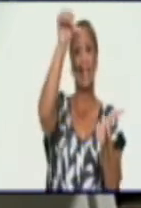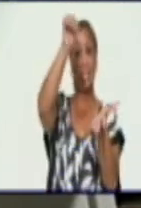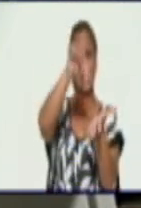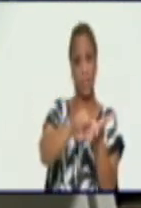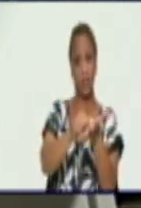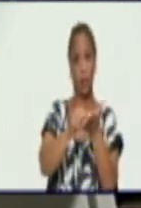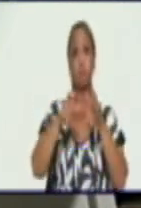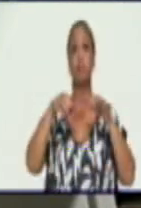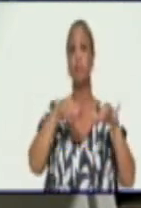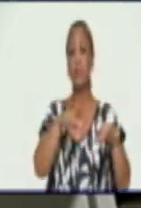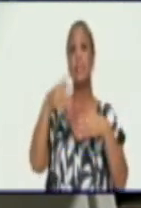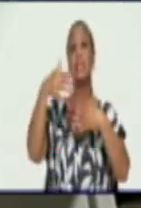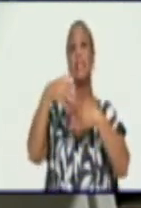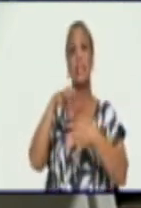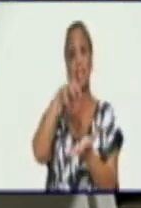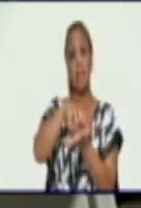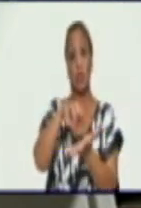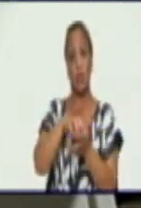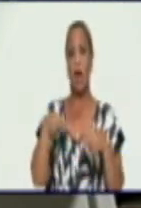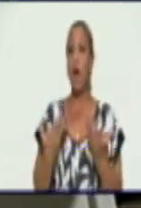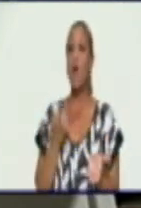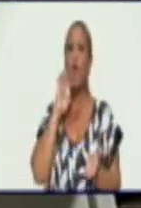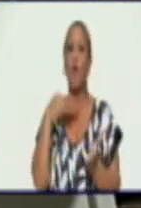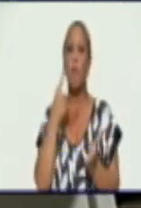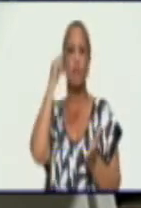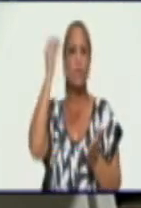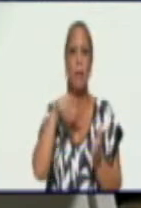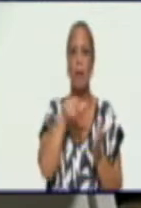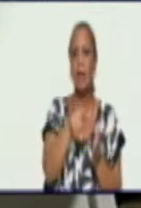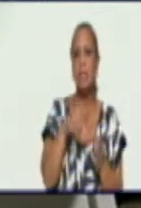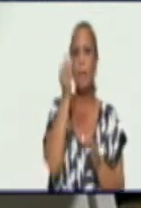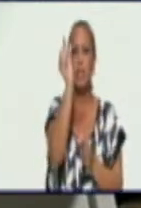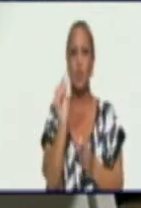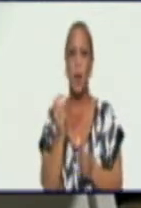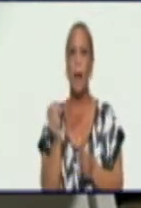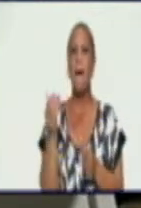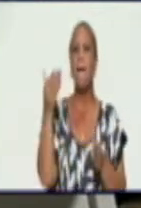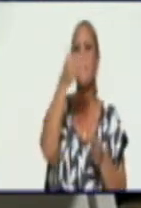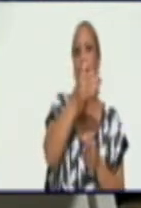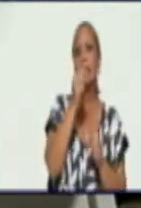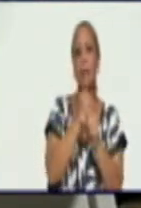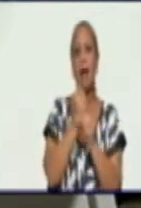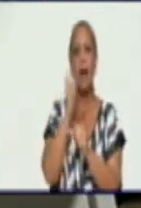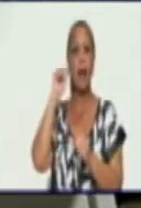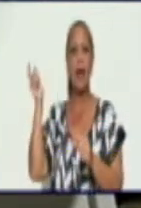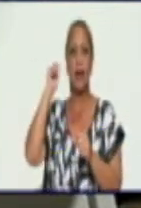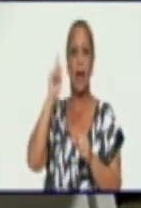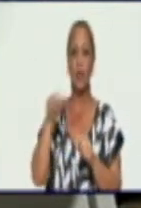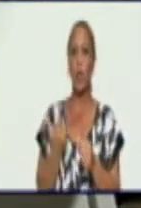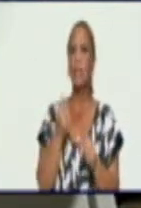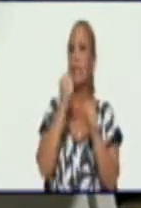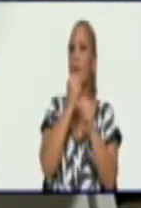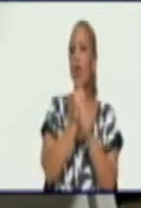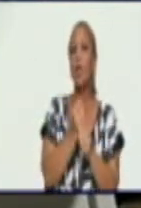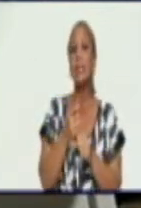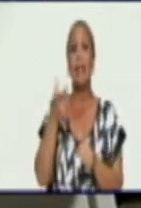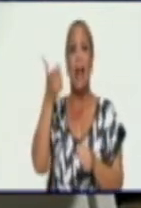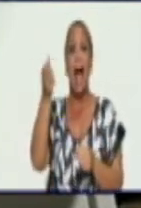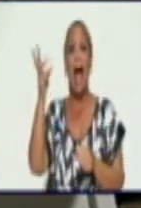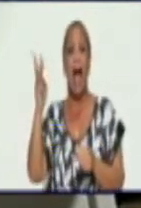sabe que verdaderamente esa persona va a trabajar a la radio el trabajador del alba que vive en rosa la bayamesa los